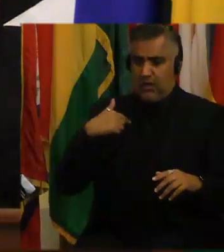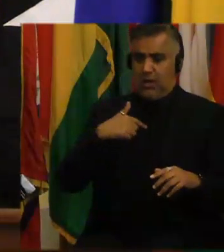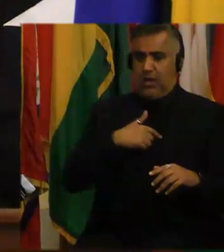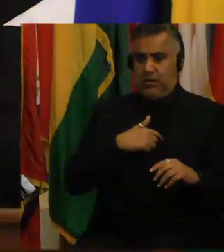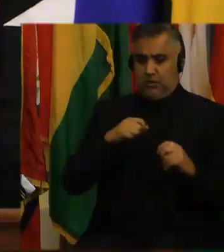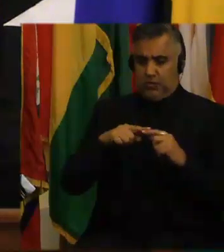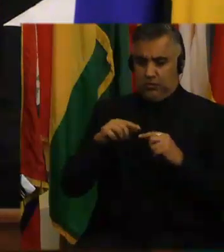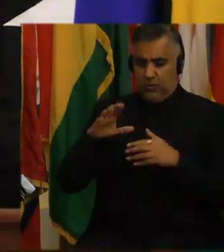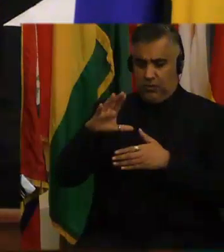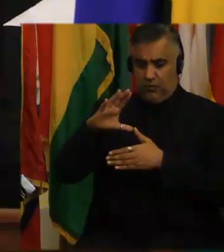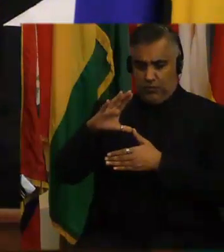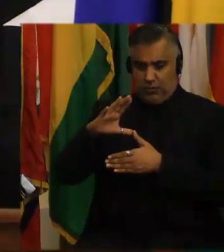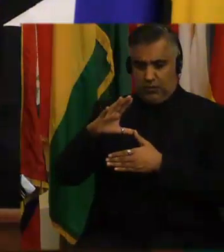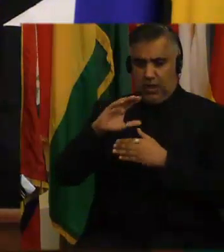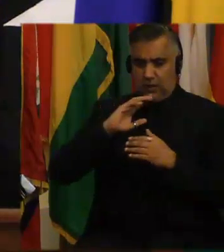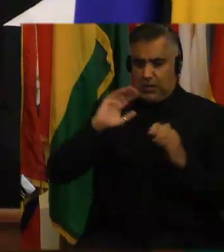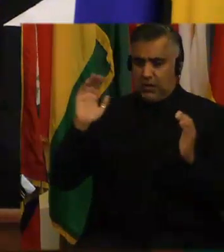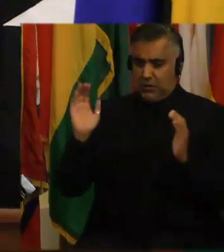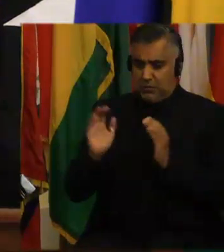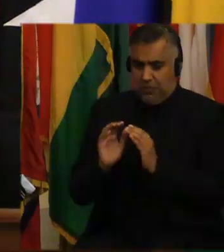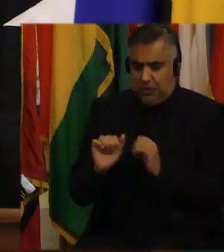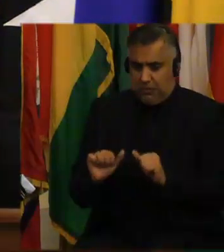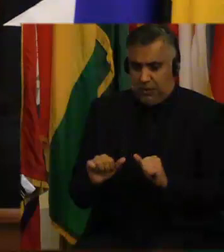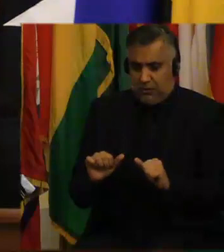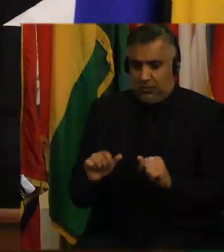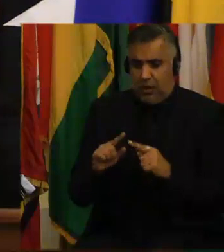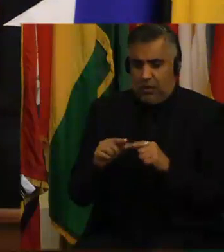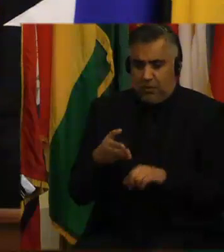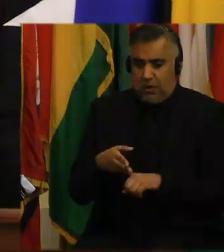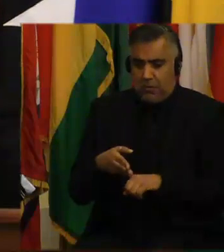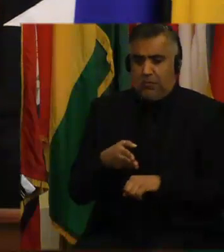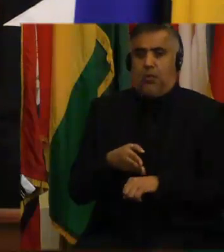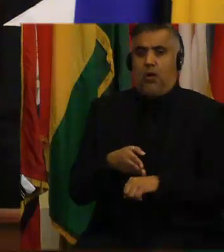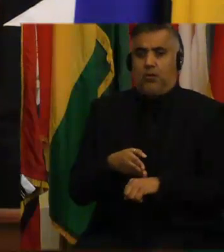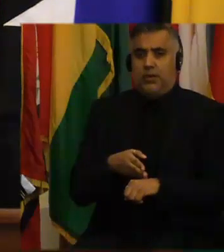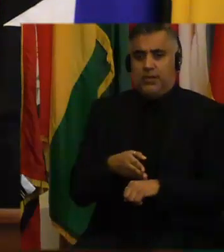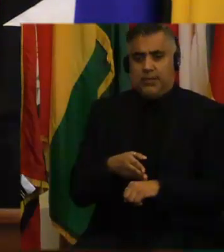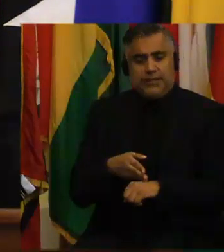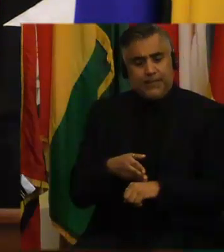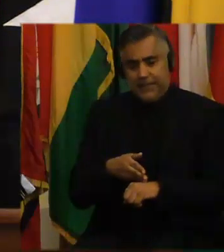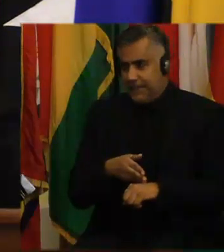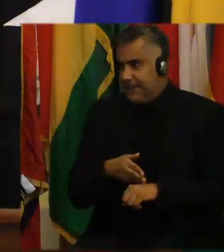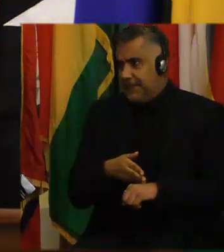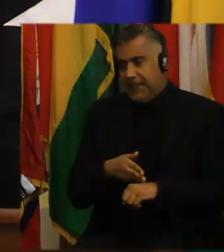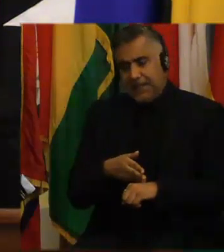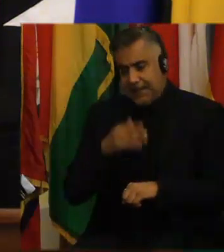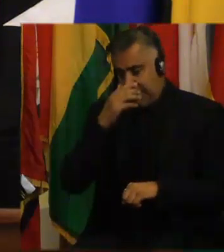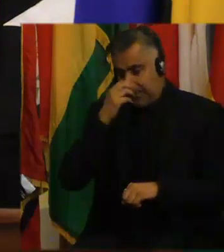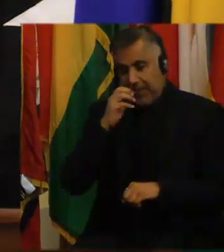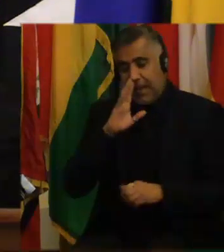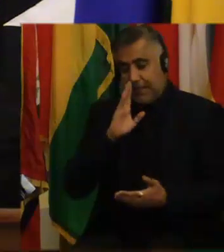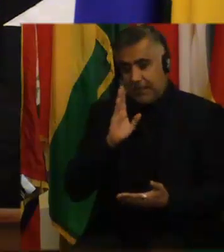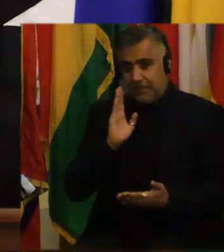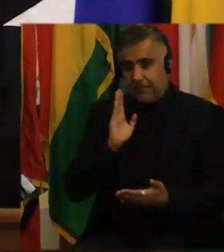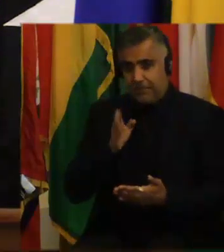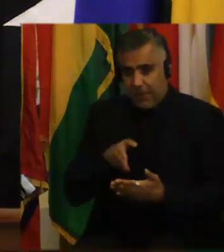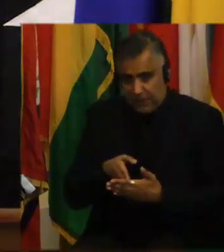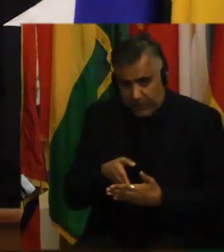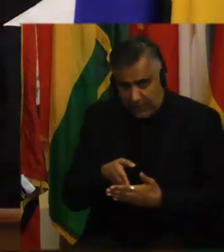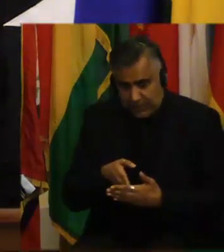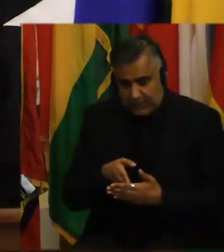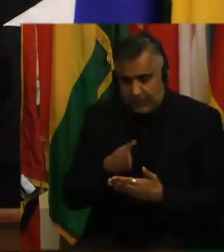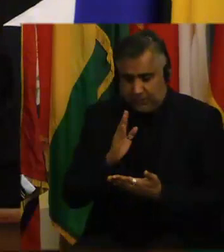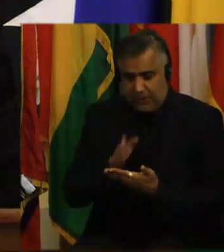democracias que se debilitan ante la ineficiencia de la justicia y el avance de la impunidad. Hoy en día